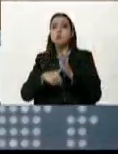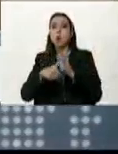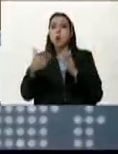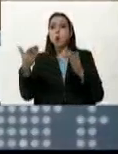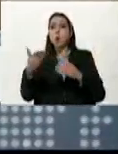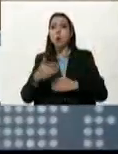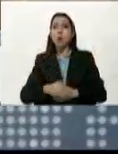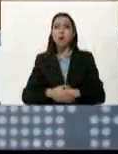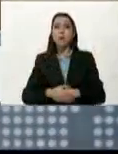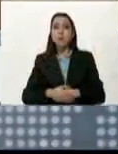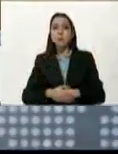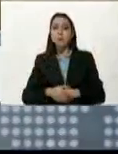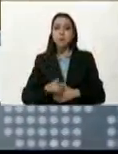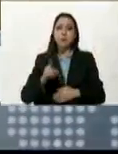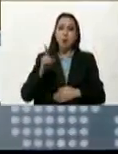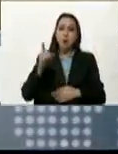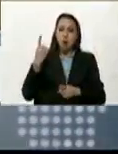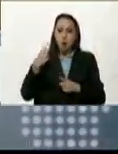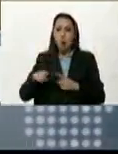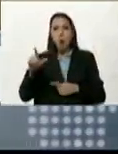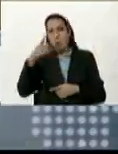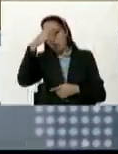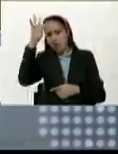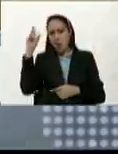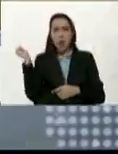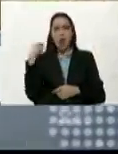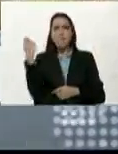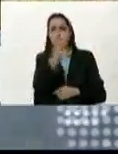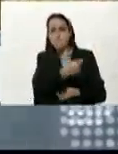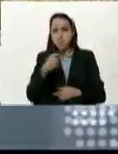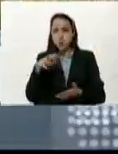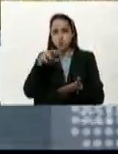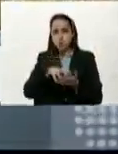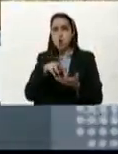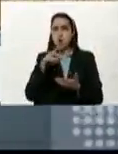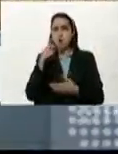amante carla ya con diosdado y apuré